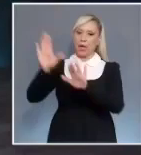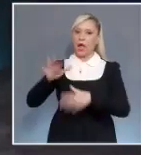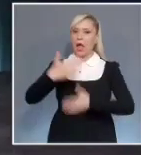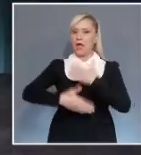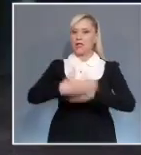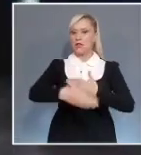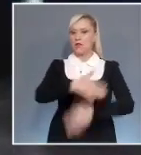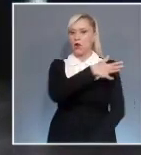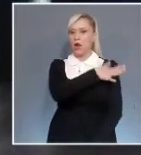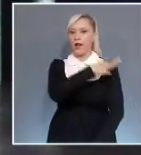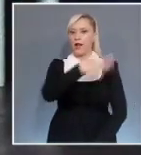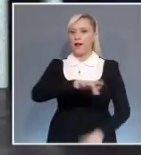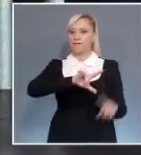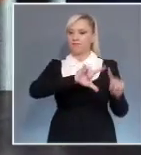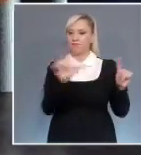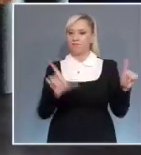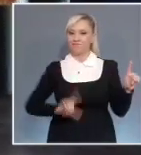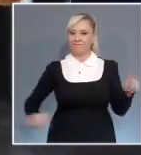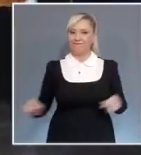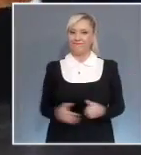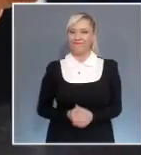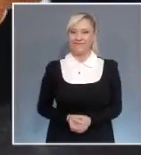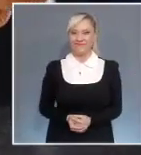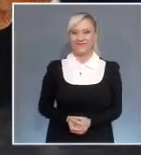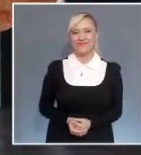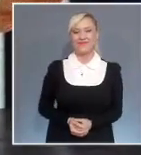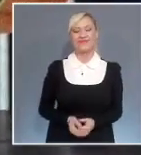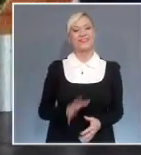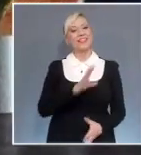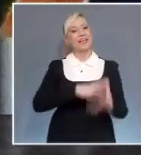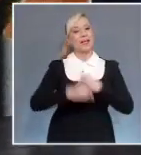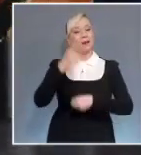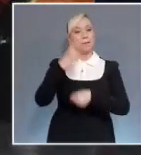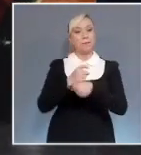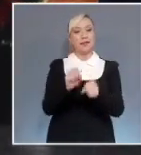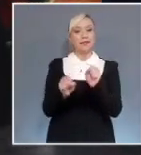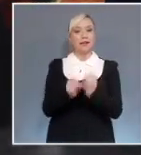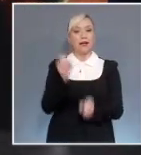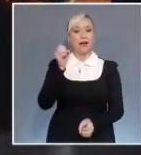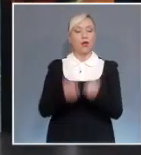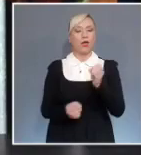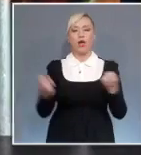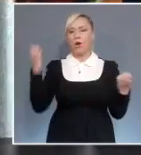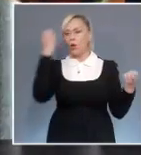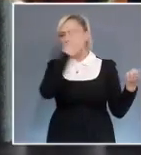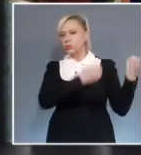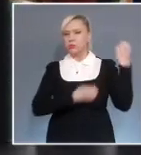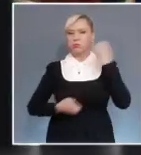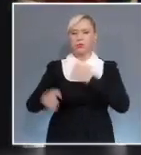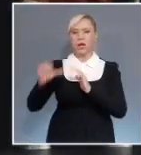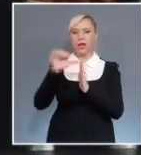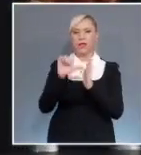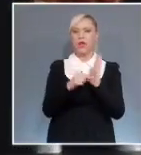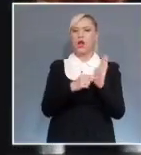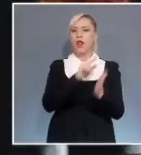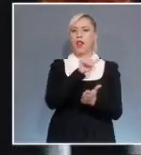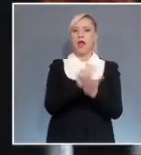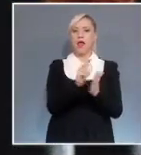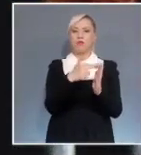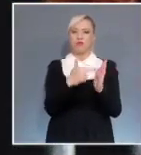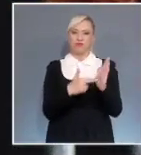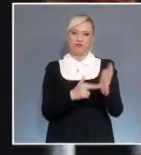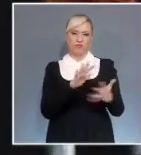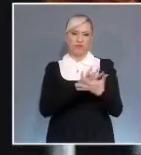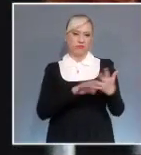Por su parte, la primera sala de la Corte analizó un artículo de la Ley Nacional de Ejecución Penal que regula el beneficio de